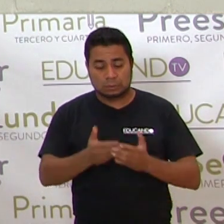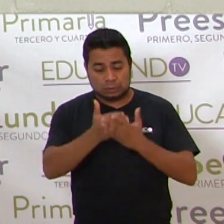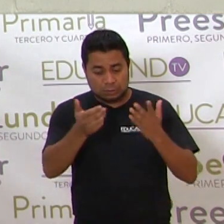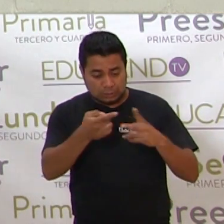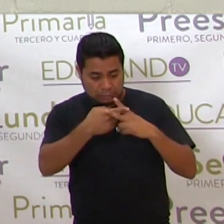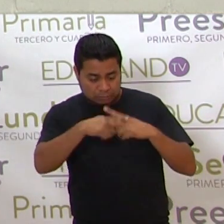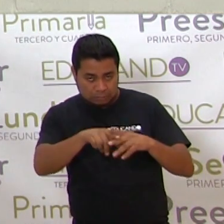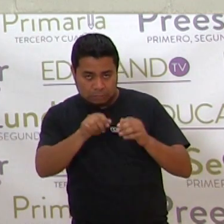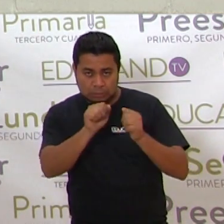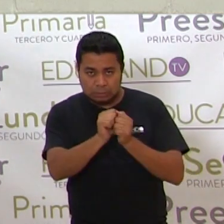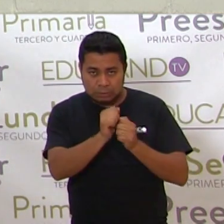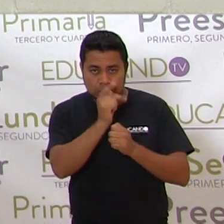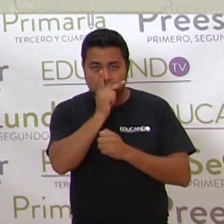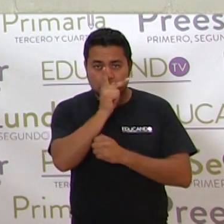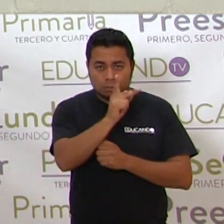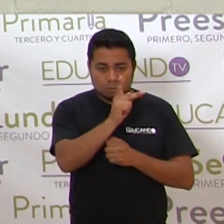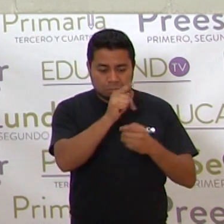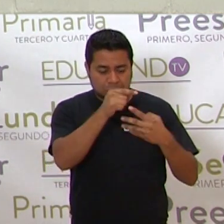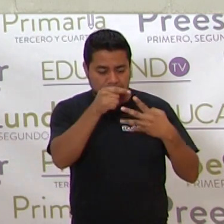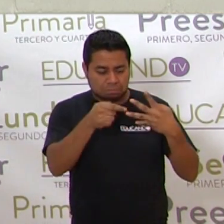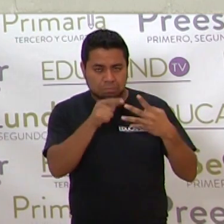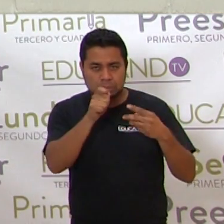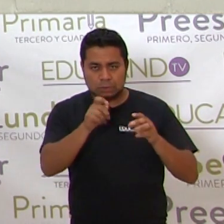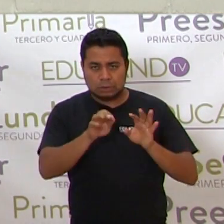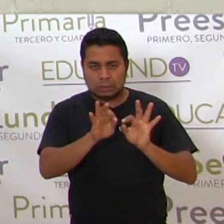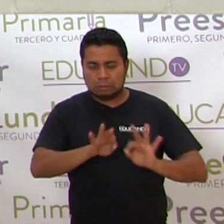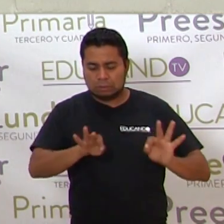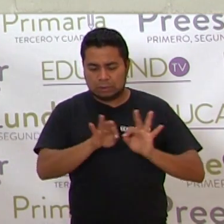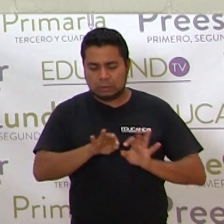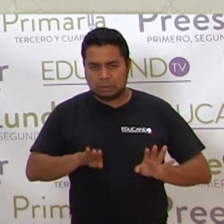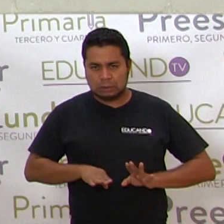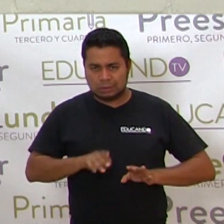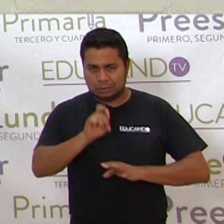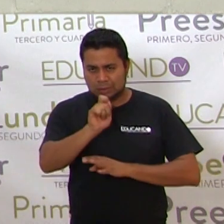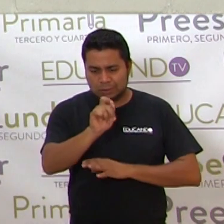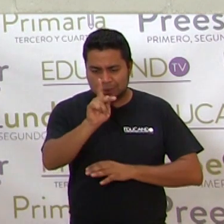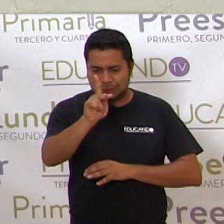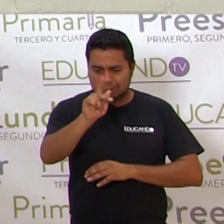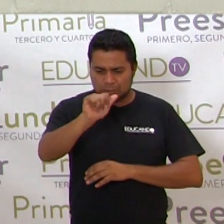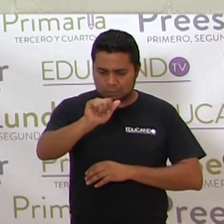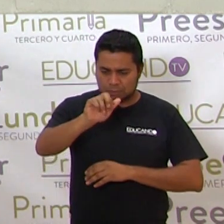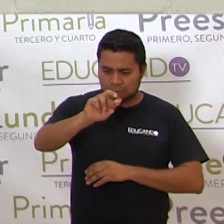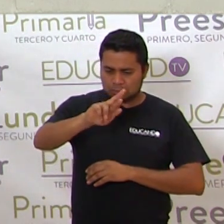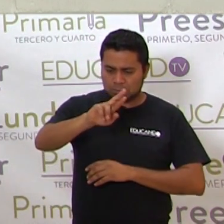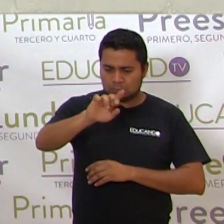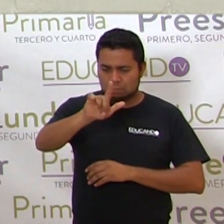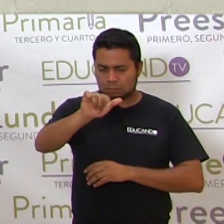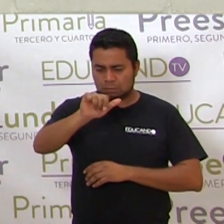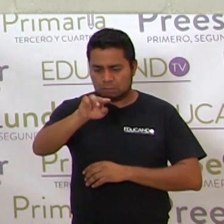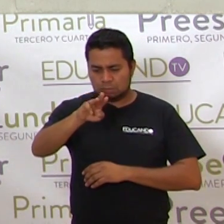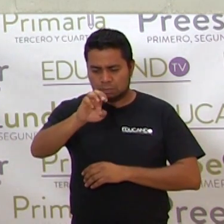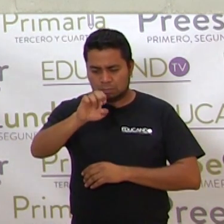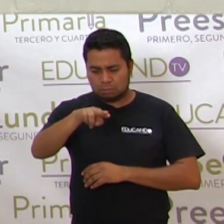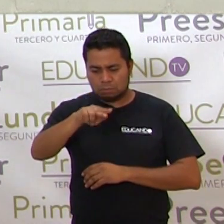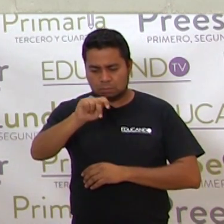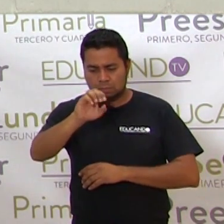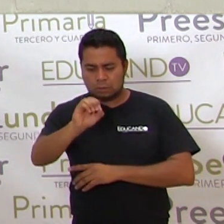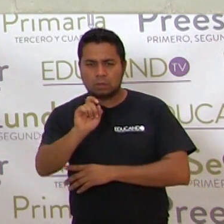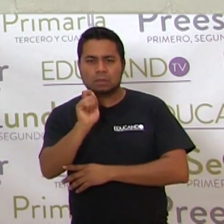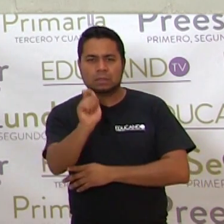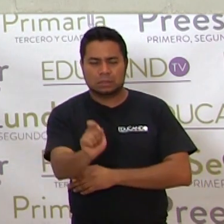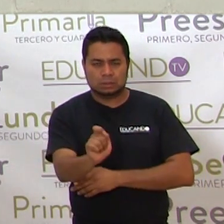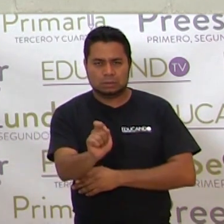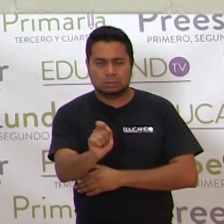parlamentos. ¿Bien? Los parlamentos. ¿Qué serán los parlamentos? Los parlamentos, niños y